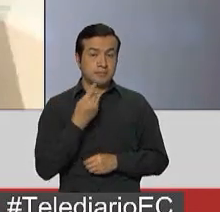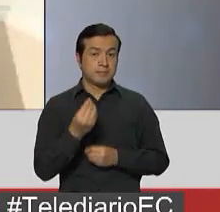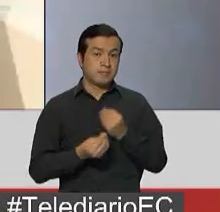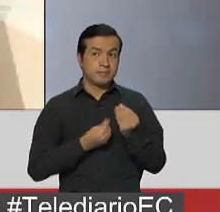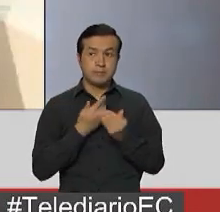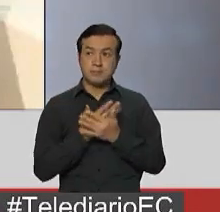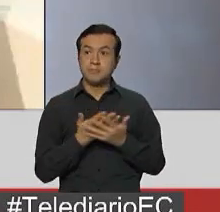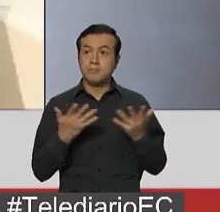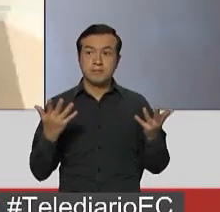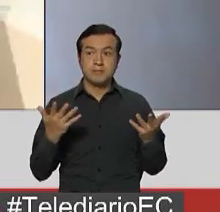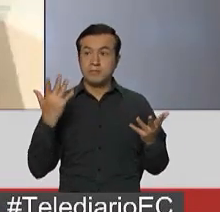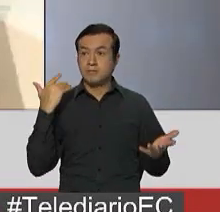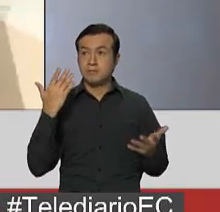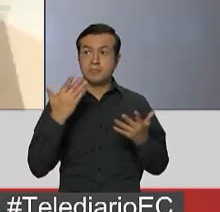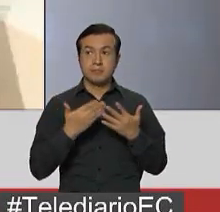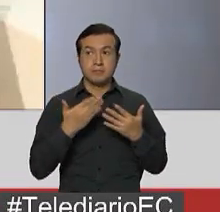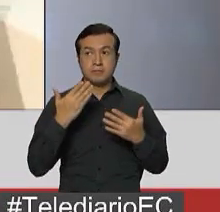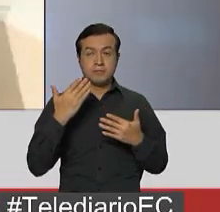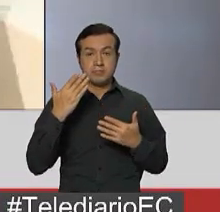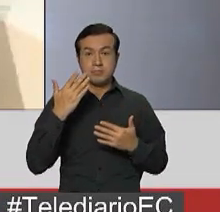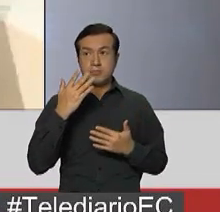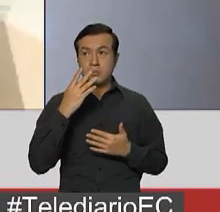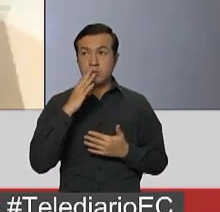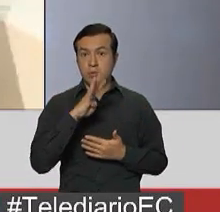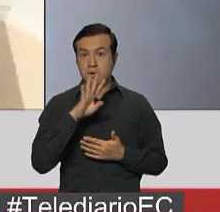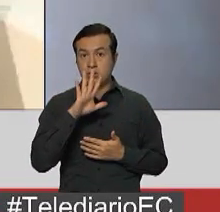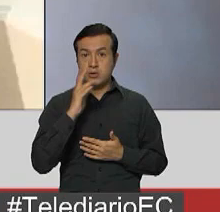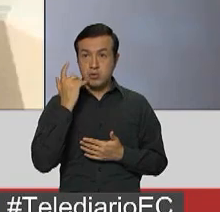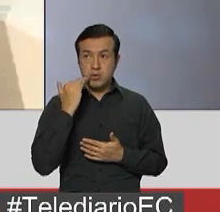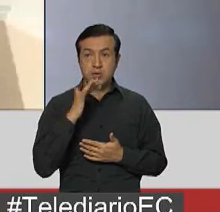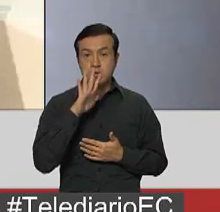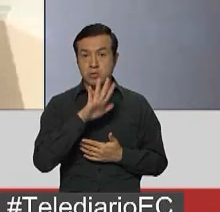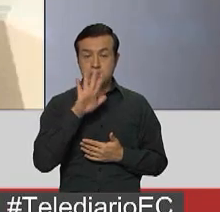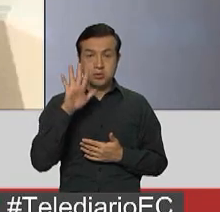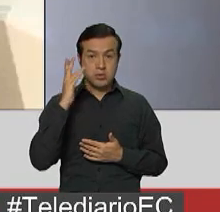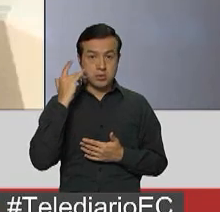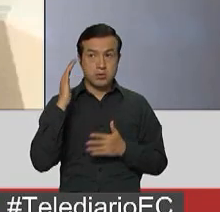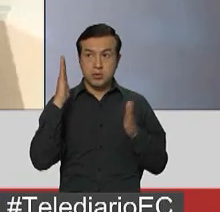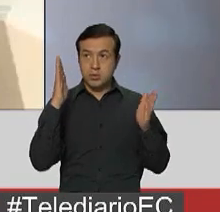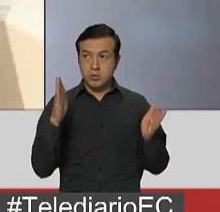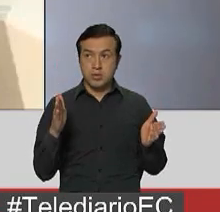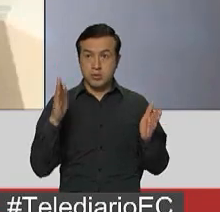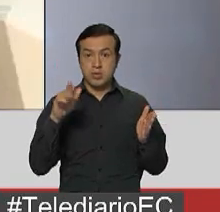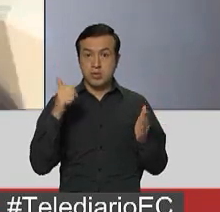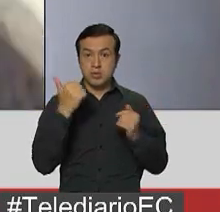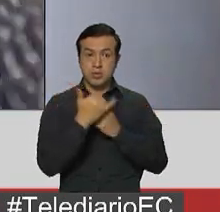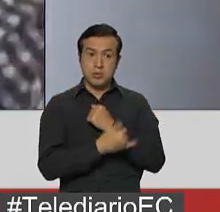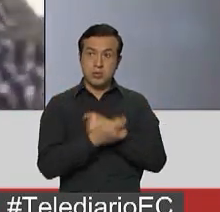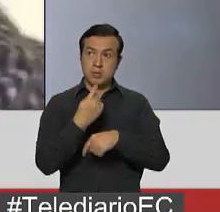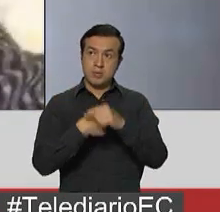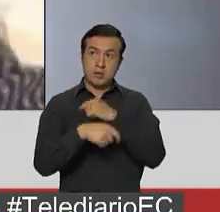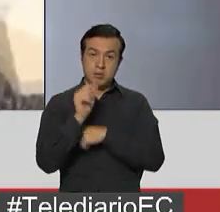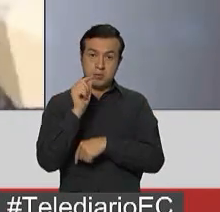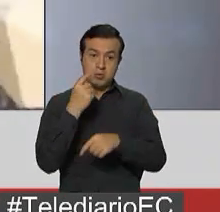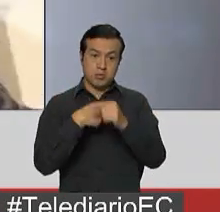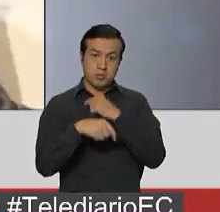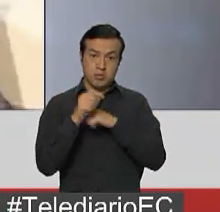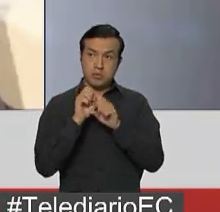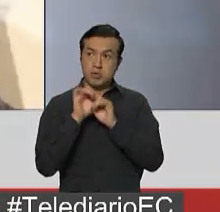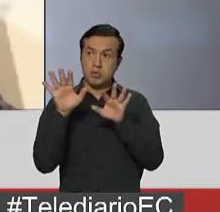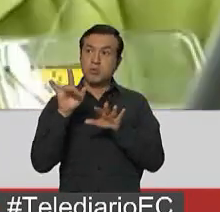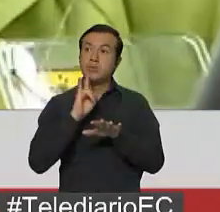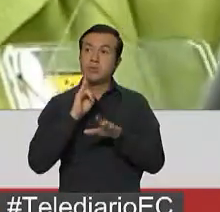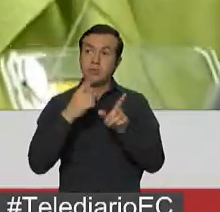en las últimas 45 50 días es realmente terminaron las exportaciones pequeñas para los